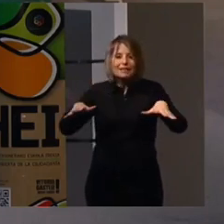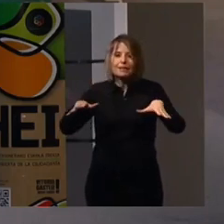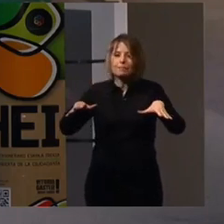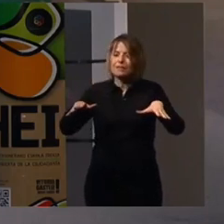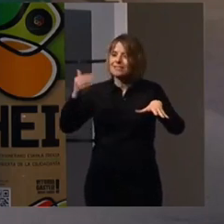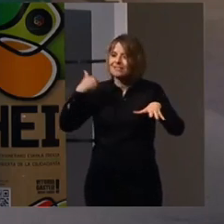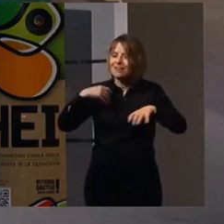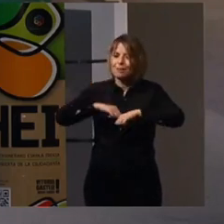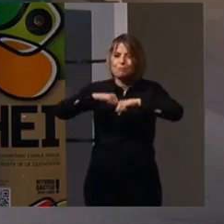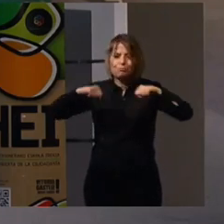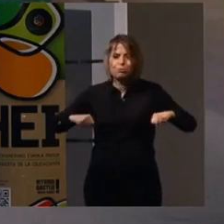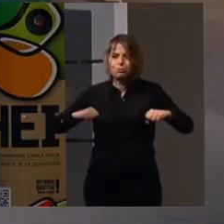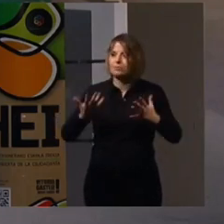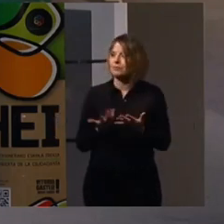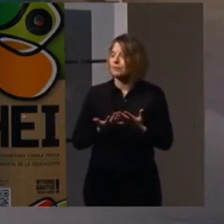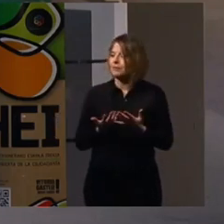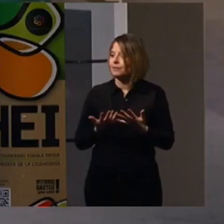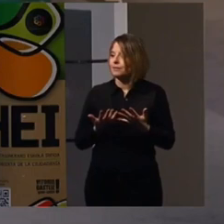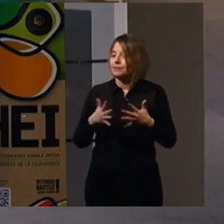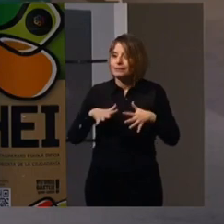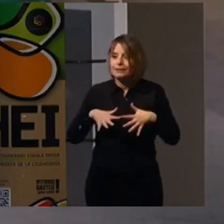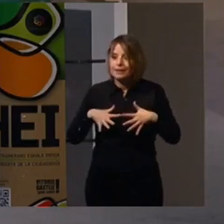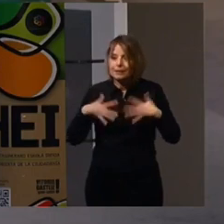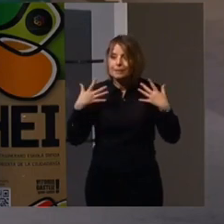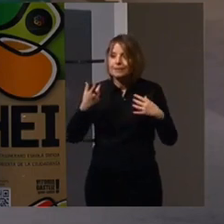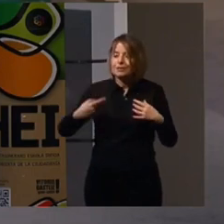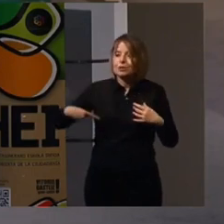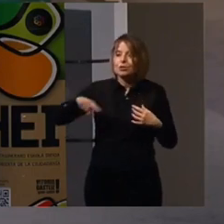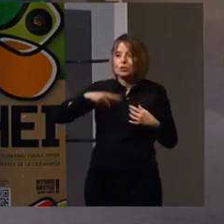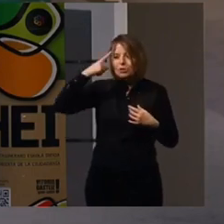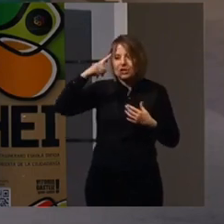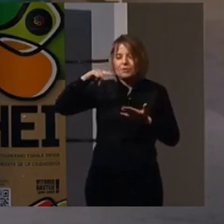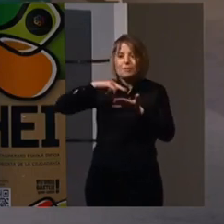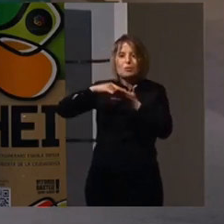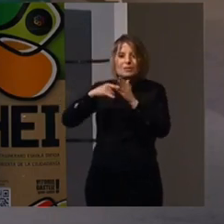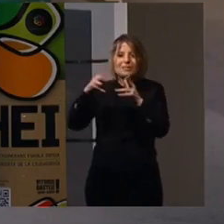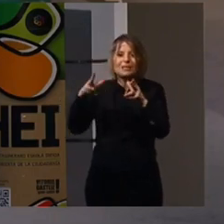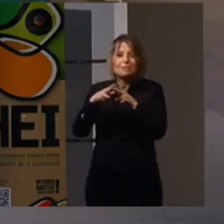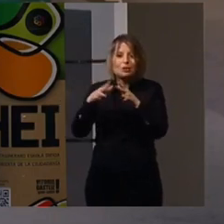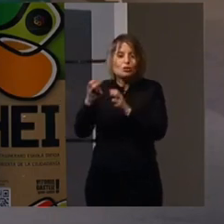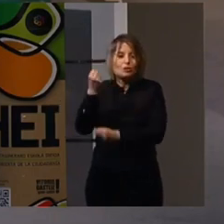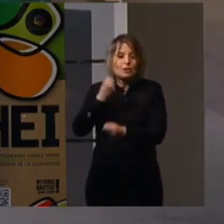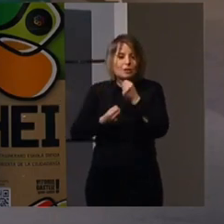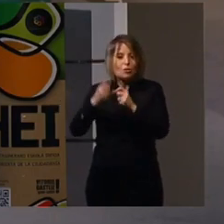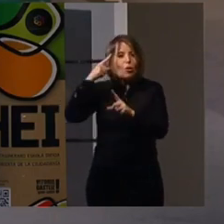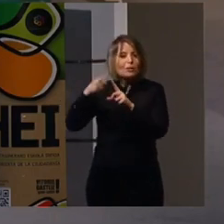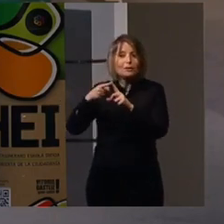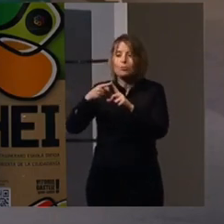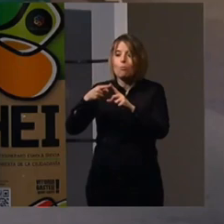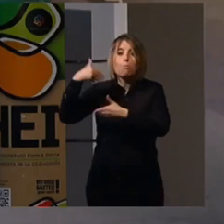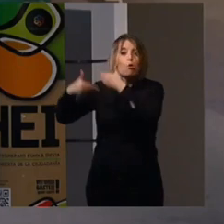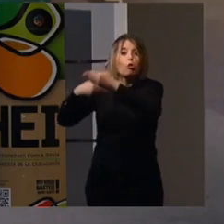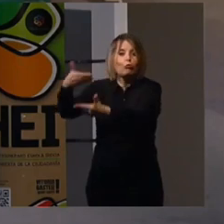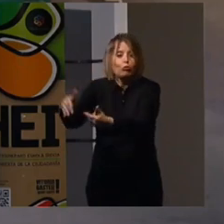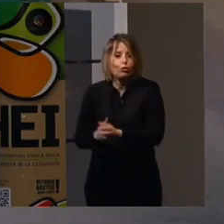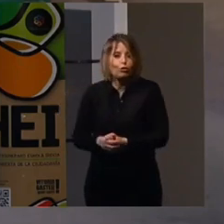hicieran explícitas, ¿no? De repente, o sea, todos sabíamos que este sistema socioeconómico sirve por y para producir,